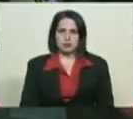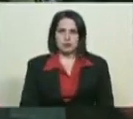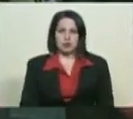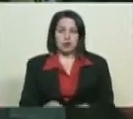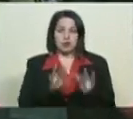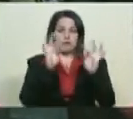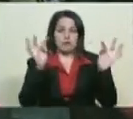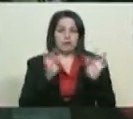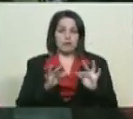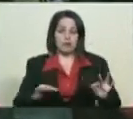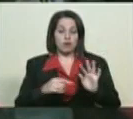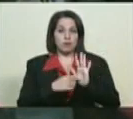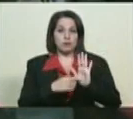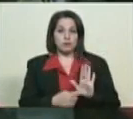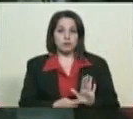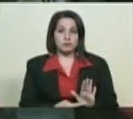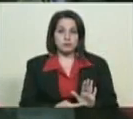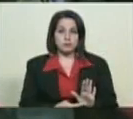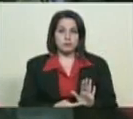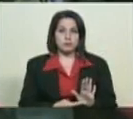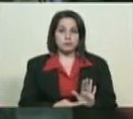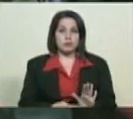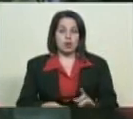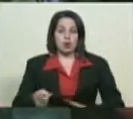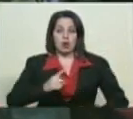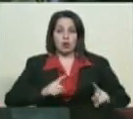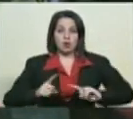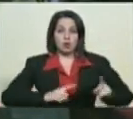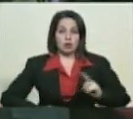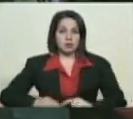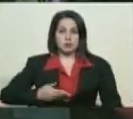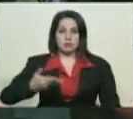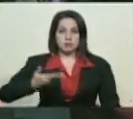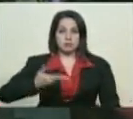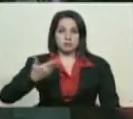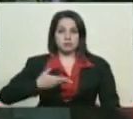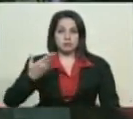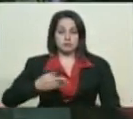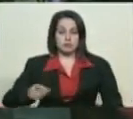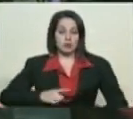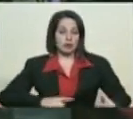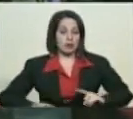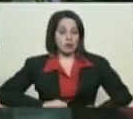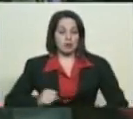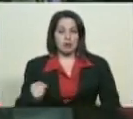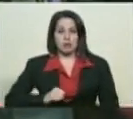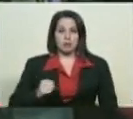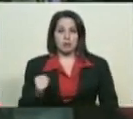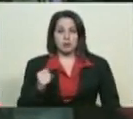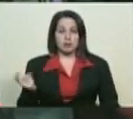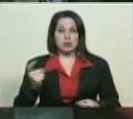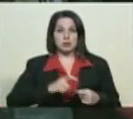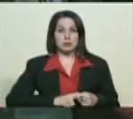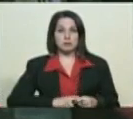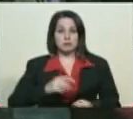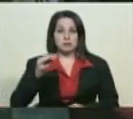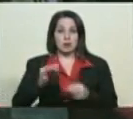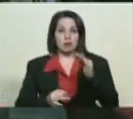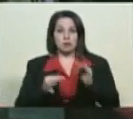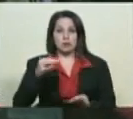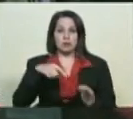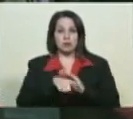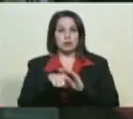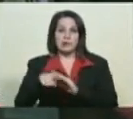aquí hay que resaltar una altísima coordinación entre los órganos de seguridad ciudadana adscritos al Ministerio del Poder Popular, Interior, Justicia y Paz, al